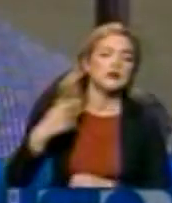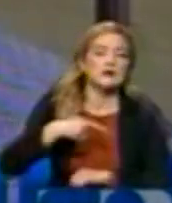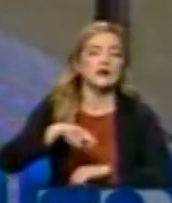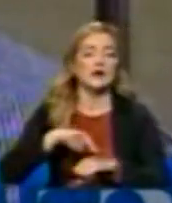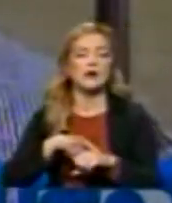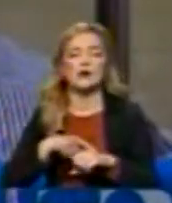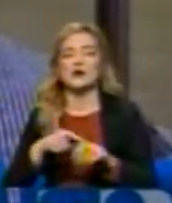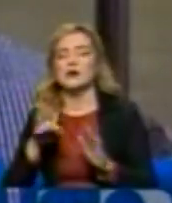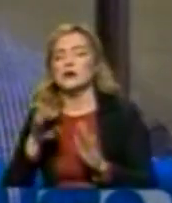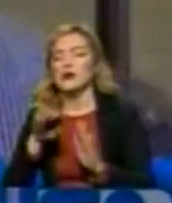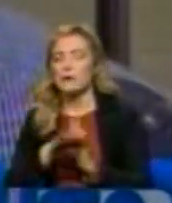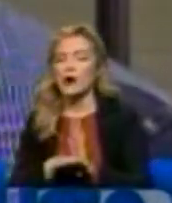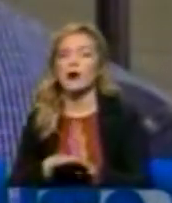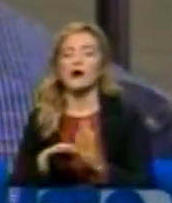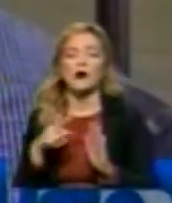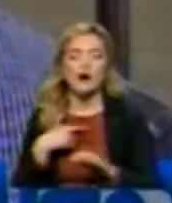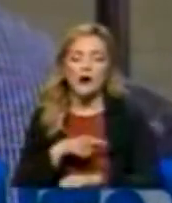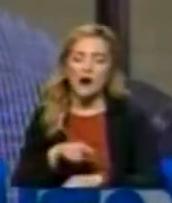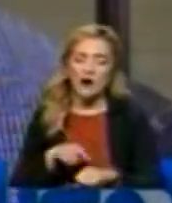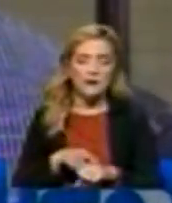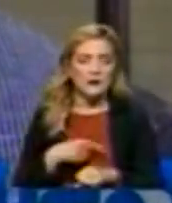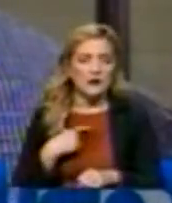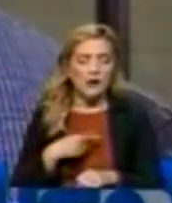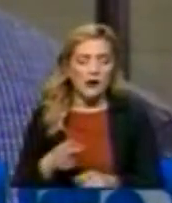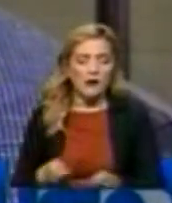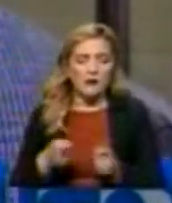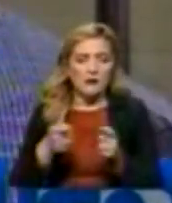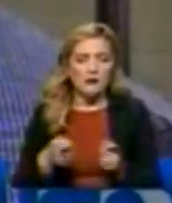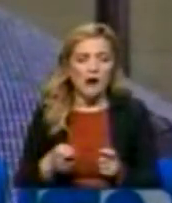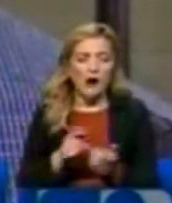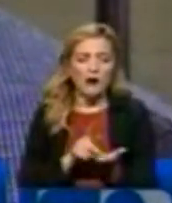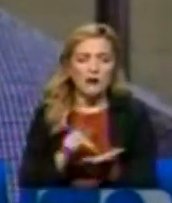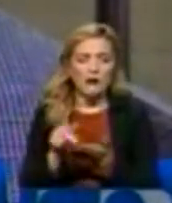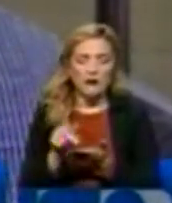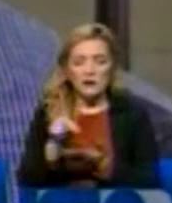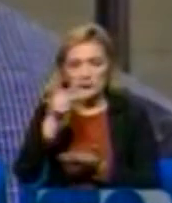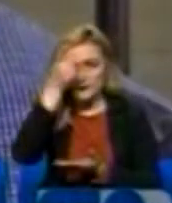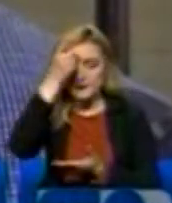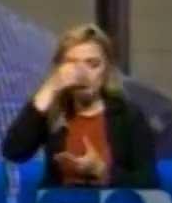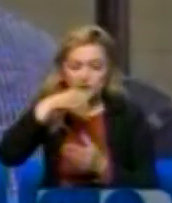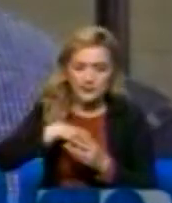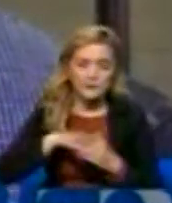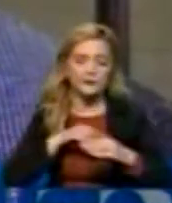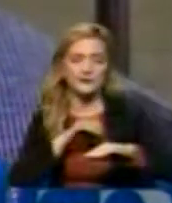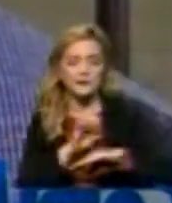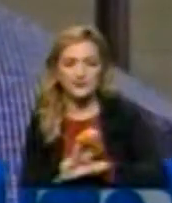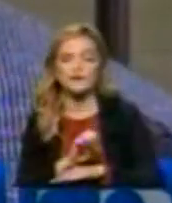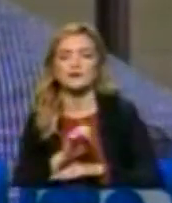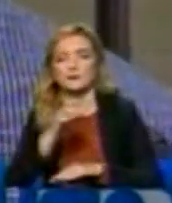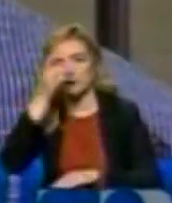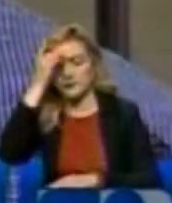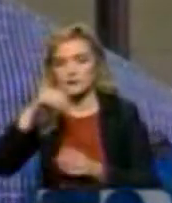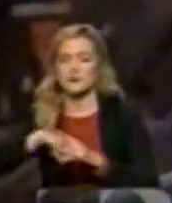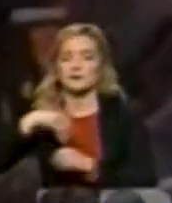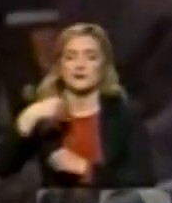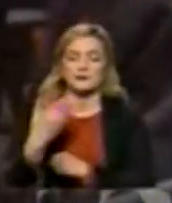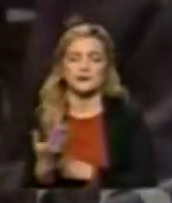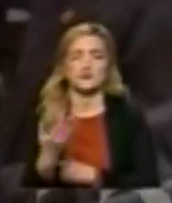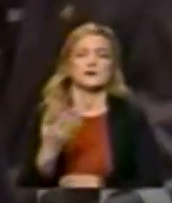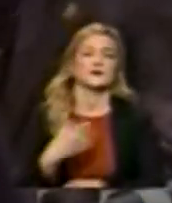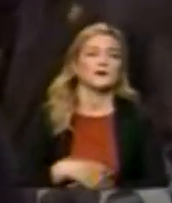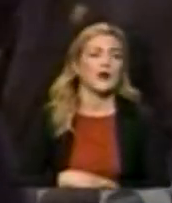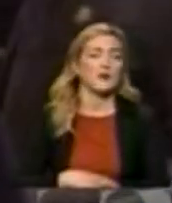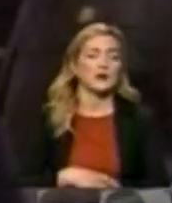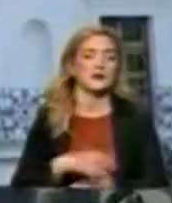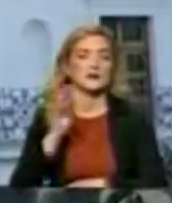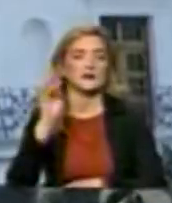ya tenemos que empezar a cubrir compromisos de deuda externa e interna que tenemos, que bordean los 7.700 millones de dólares. Luego de este